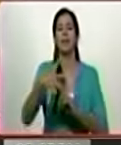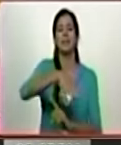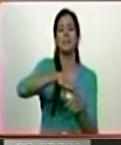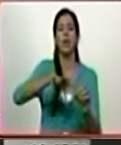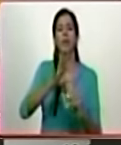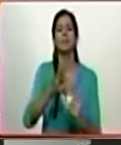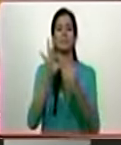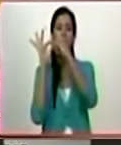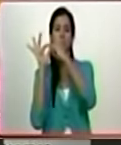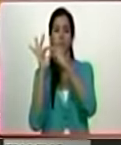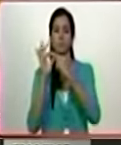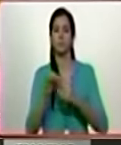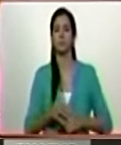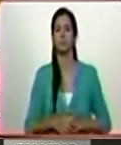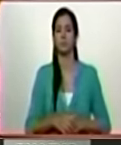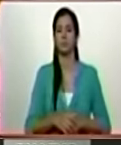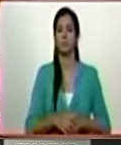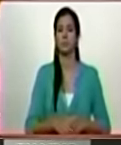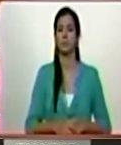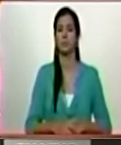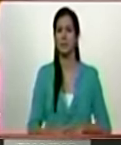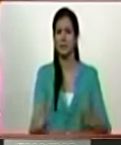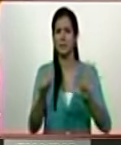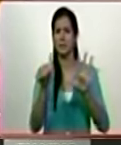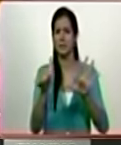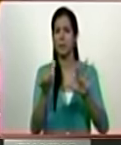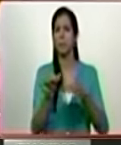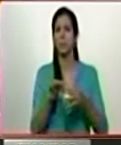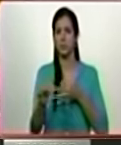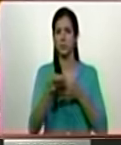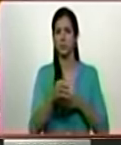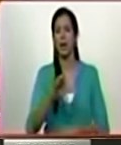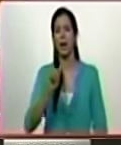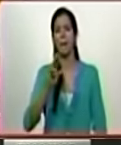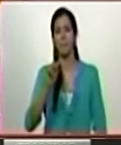Bolívar, Pedro María Ureña, Junín, Capacho Nuevo, Capacho Viejo y Rafael Urbano.